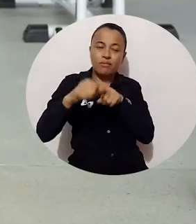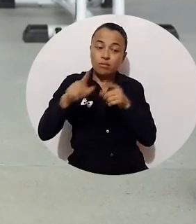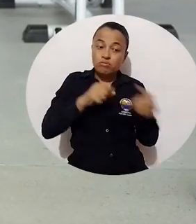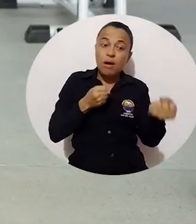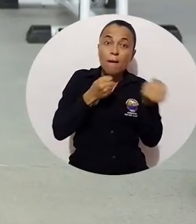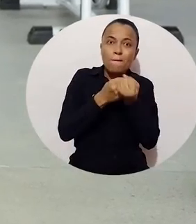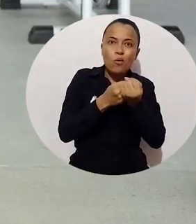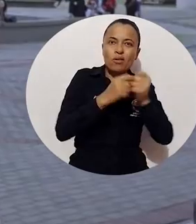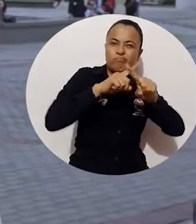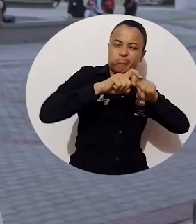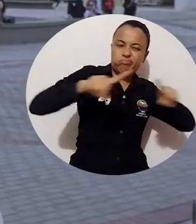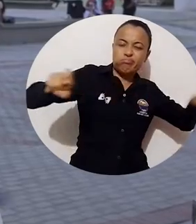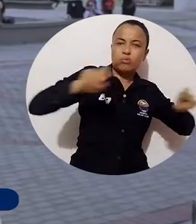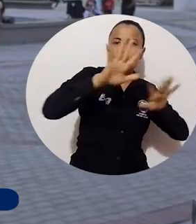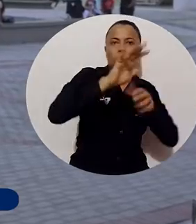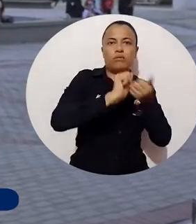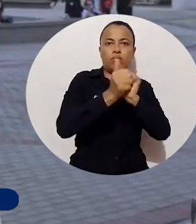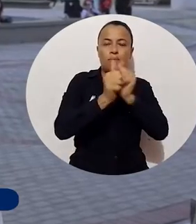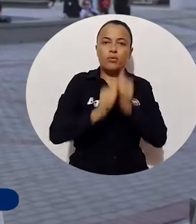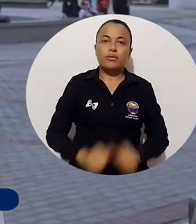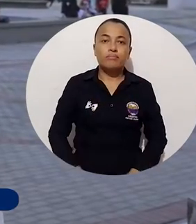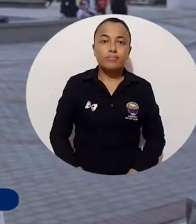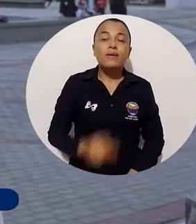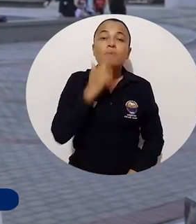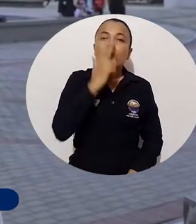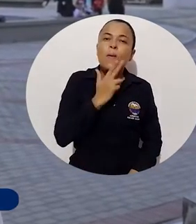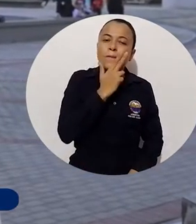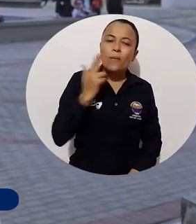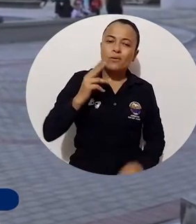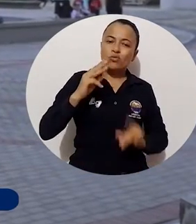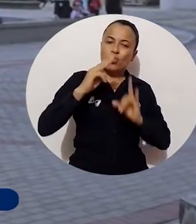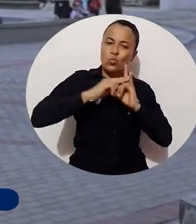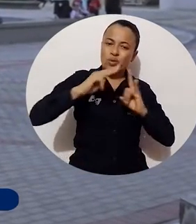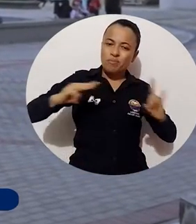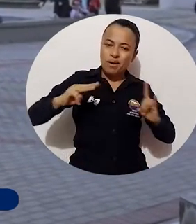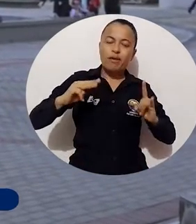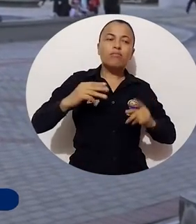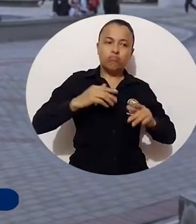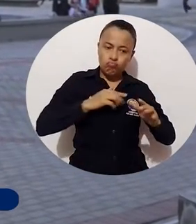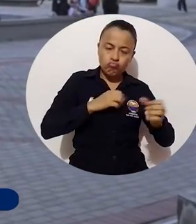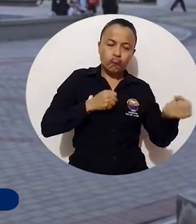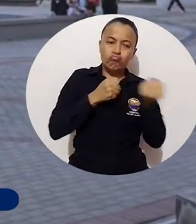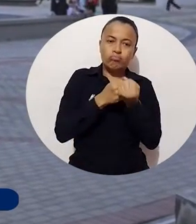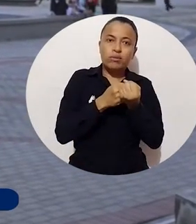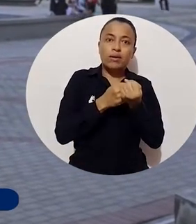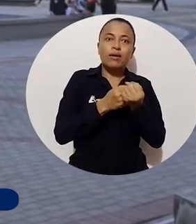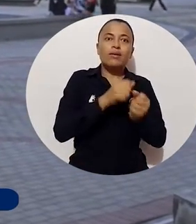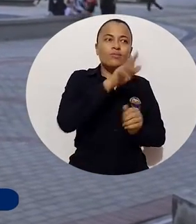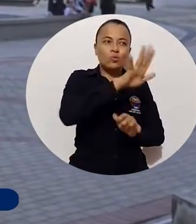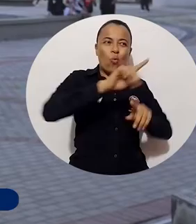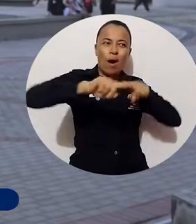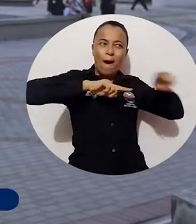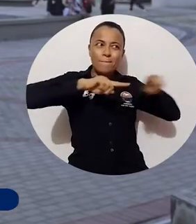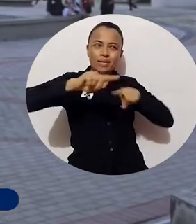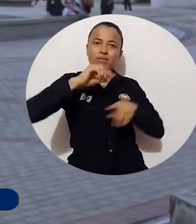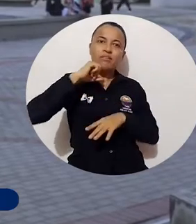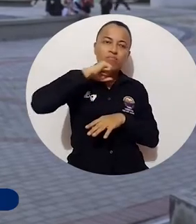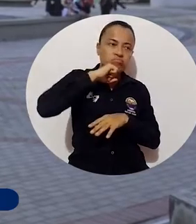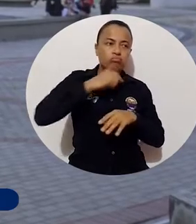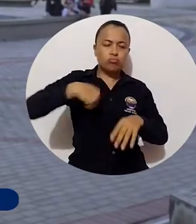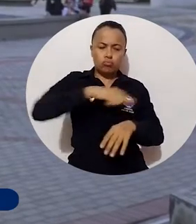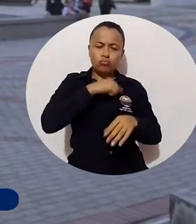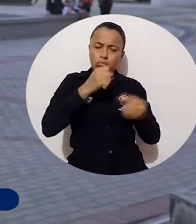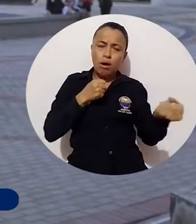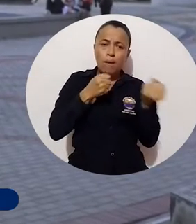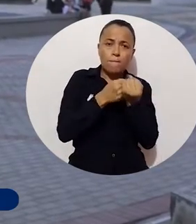deporte. Y el compromiso con la universidad sigue latente. Vamos a seguir trabajando con esta administración. Aunque ya son